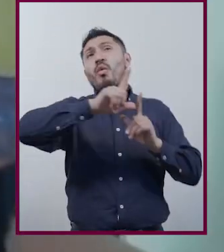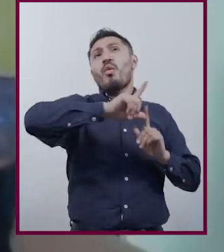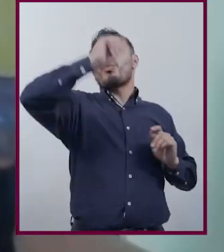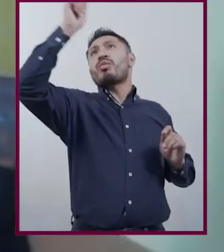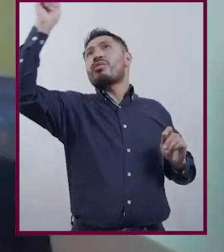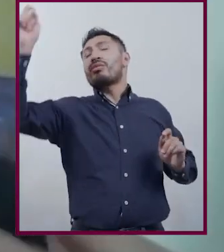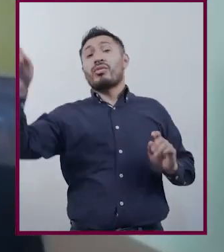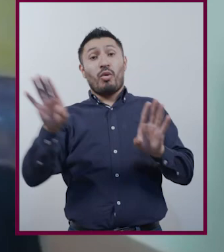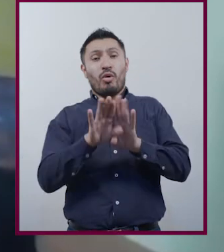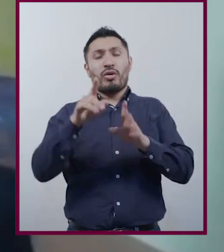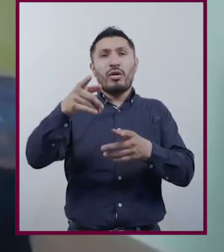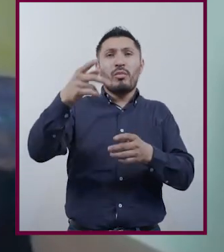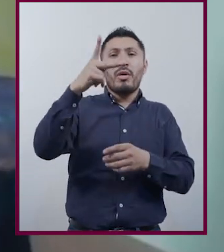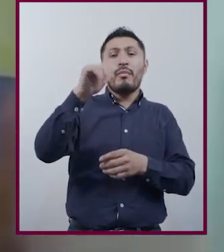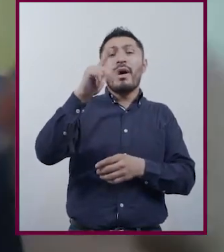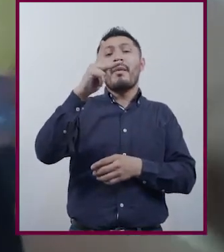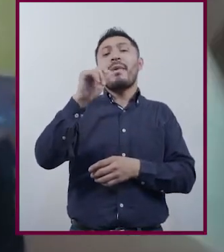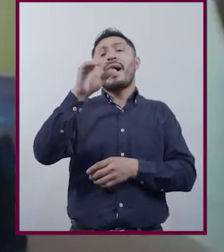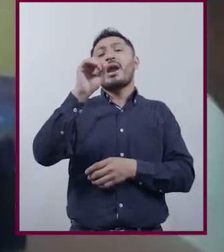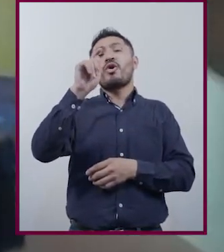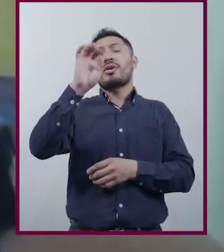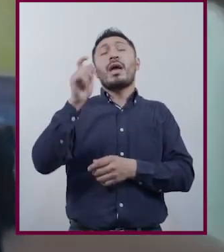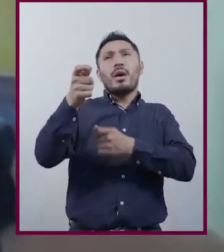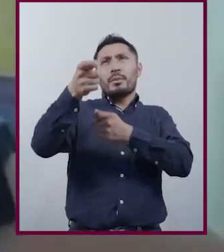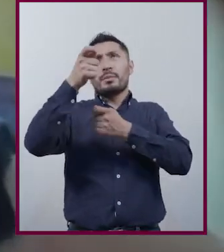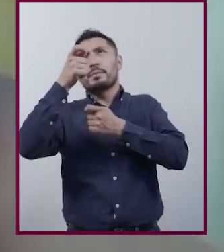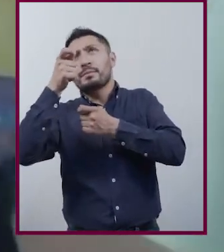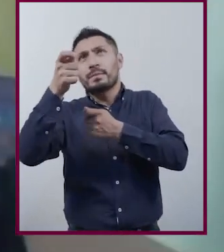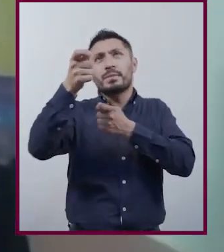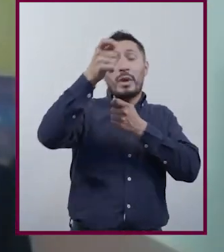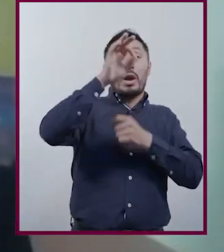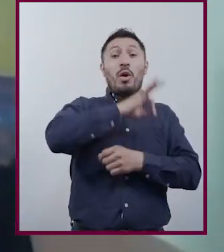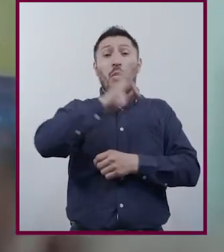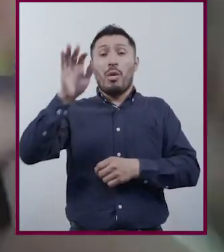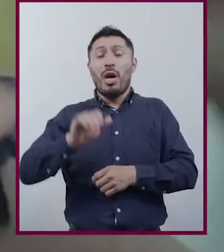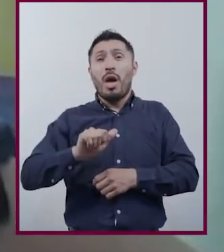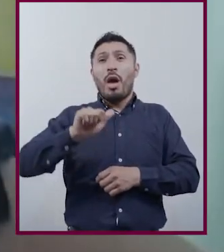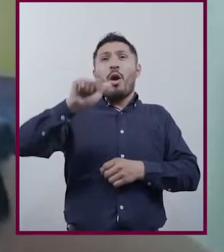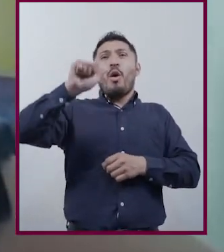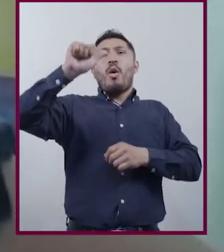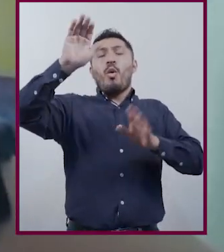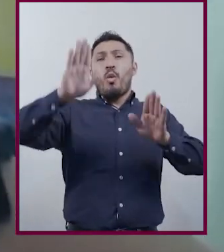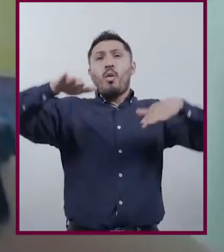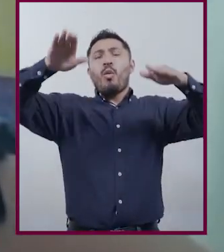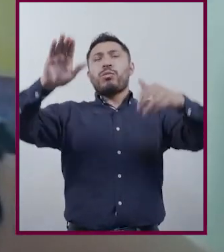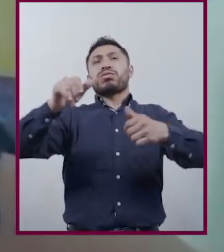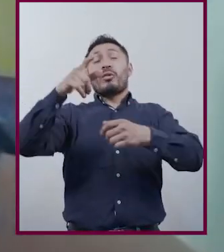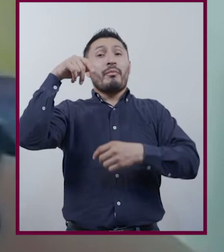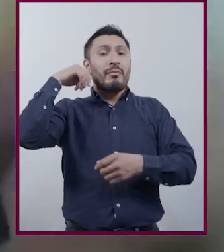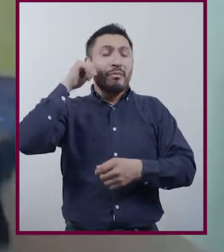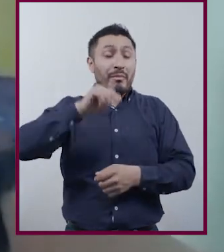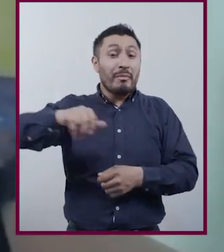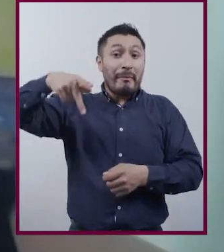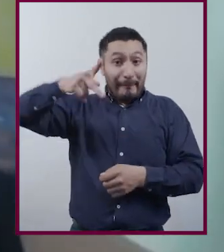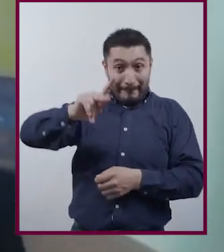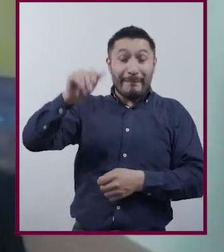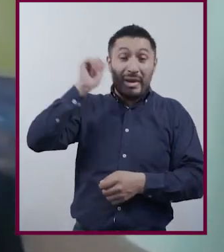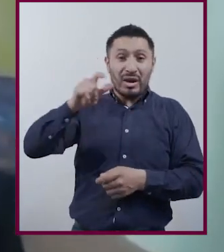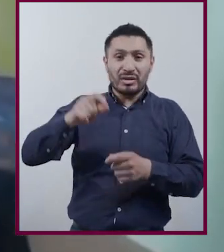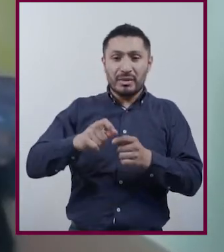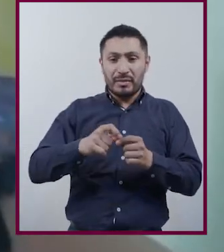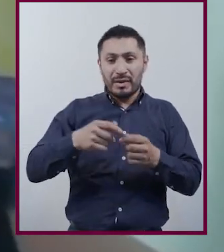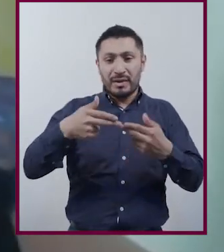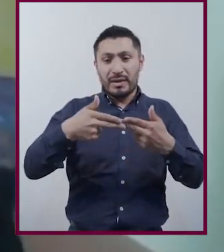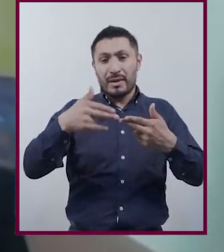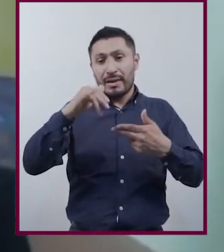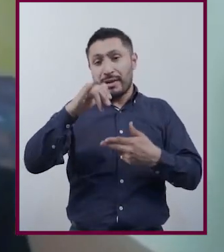volar. ¿Y qué es lo que ocurre? Puede volar muy, muy alto, pero siempre tiene un hilito que lo une